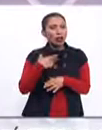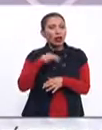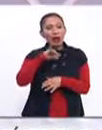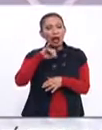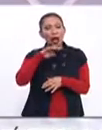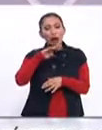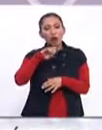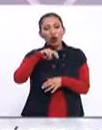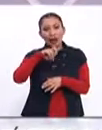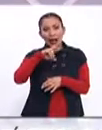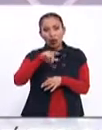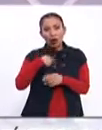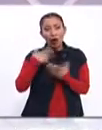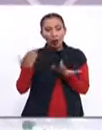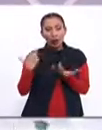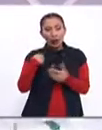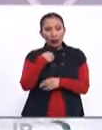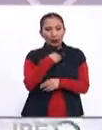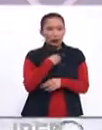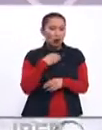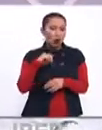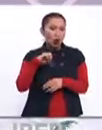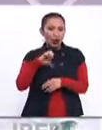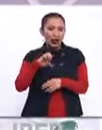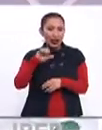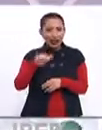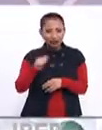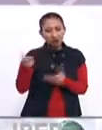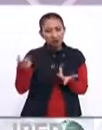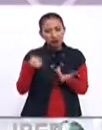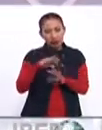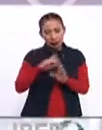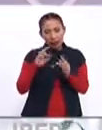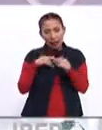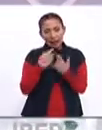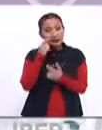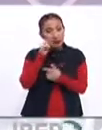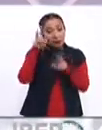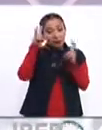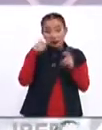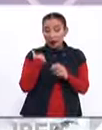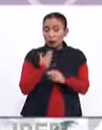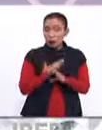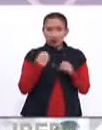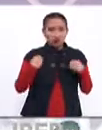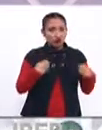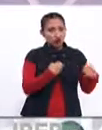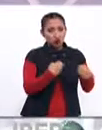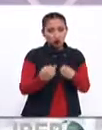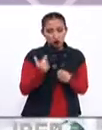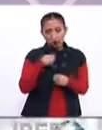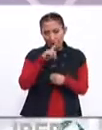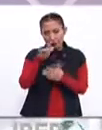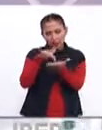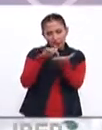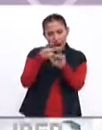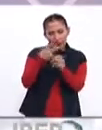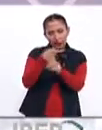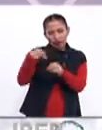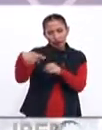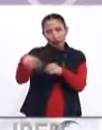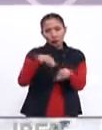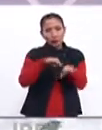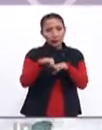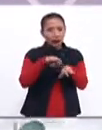Jabonero, quien es miembro de la Organización de Estados Iberoamericanos, así que bueno, pues como siempre una agenda muy relevante, así que estaremos dándole también seguimiento,